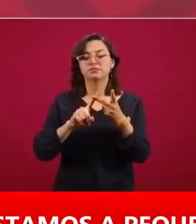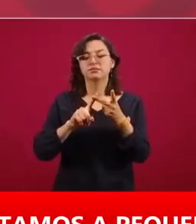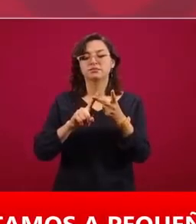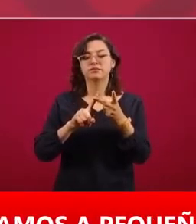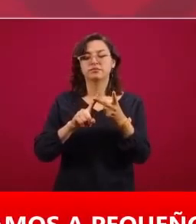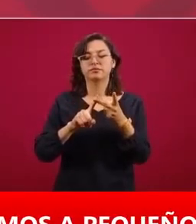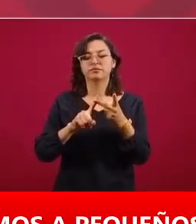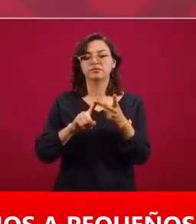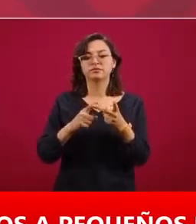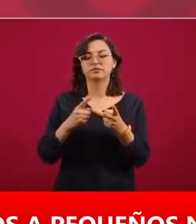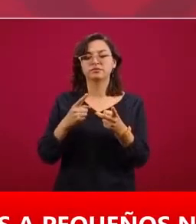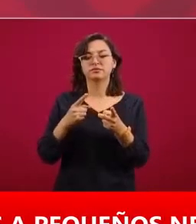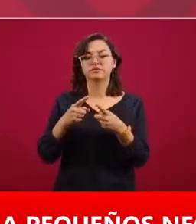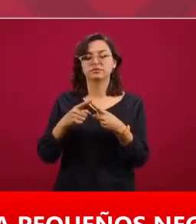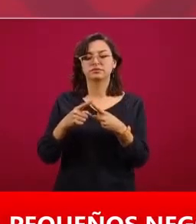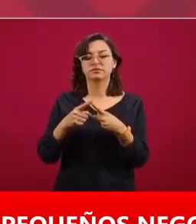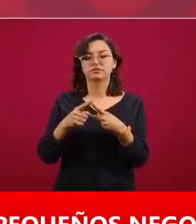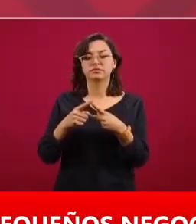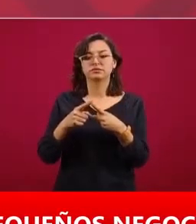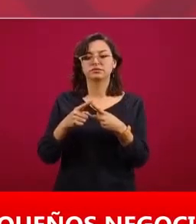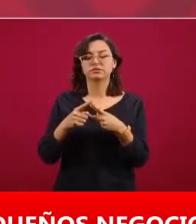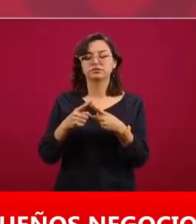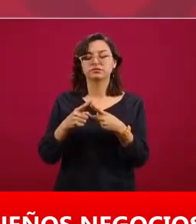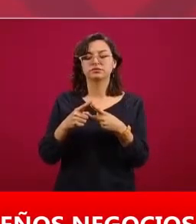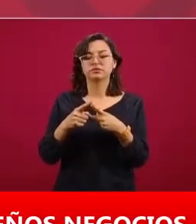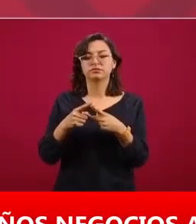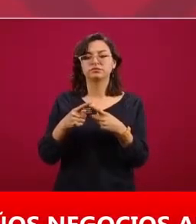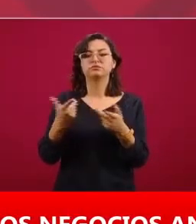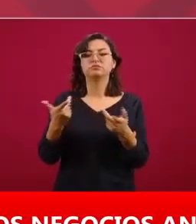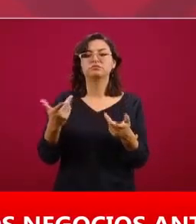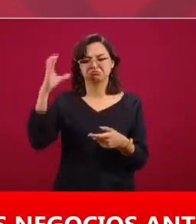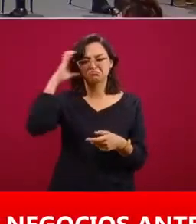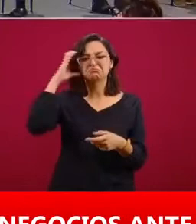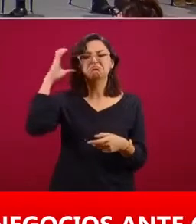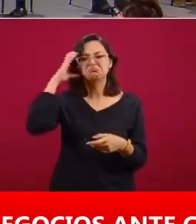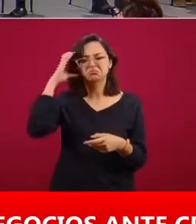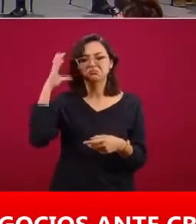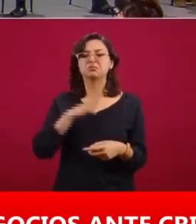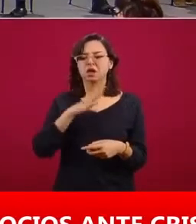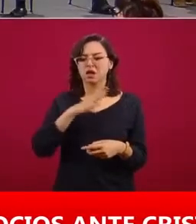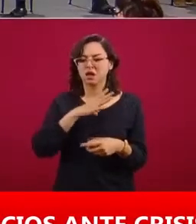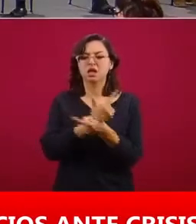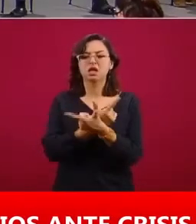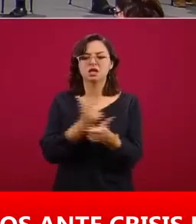afortunadamente tenemos camas disponibles